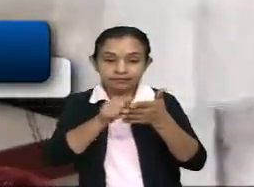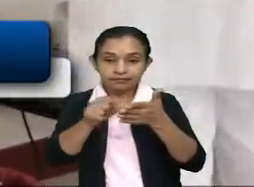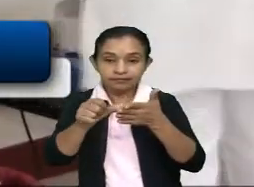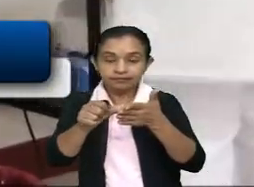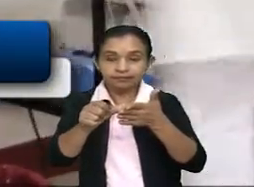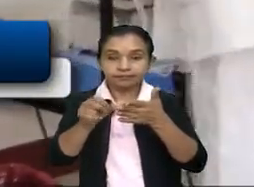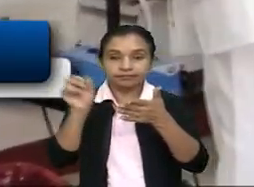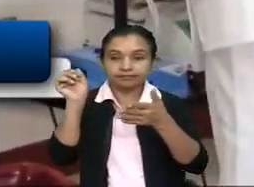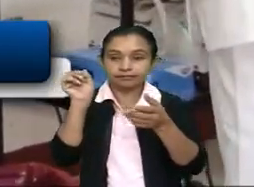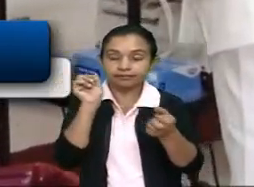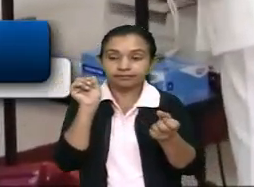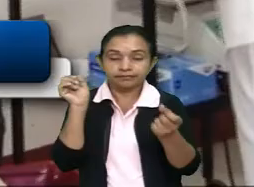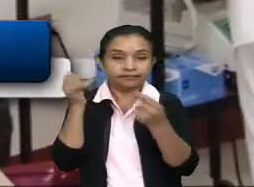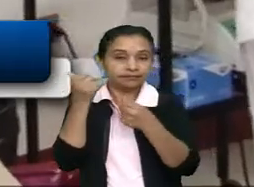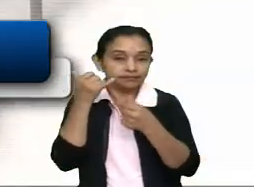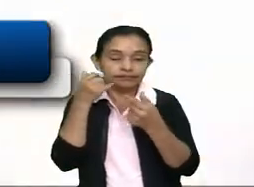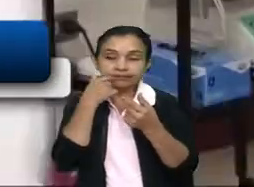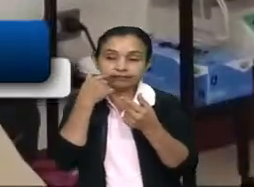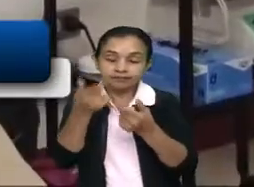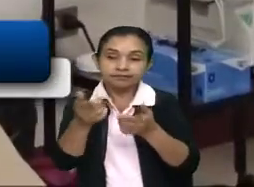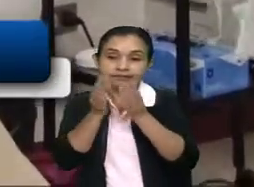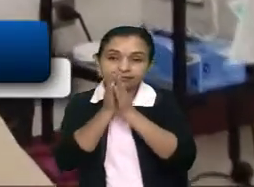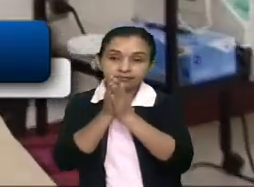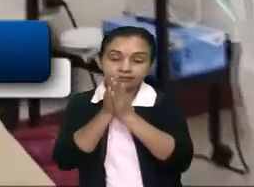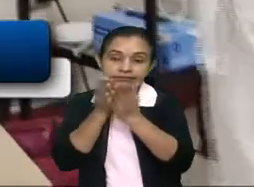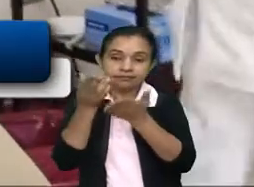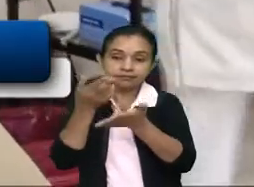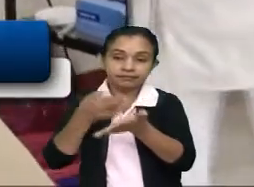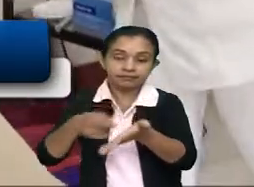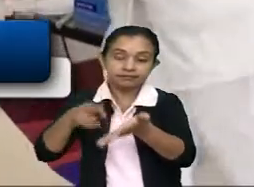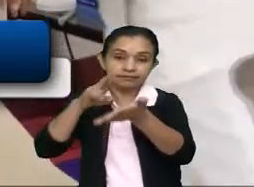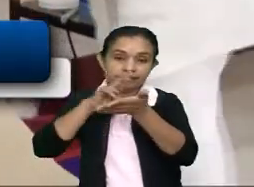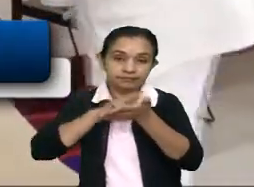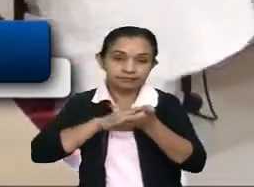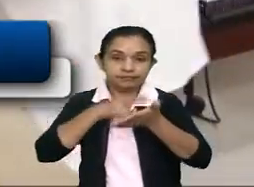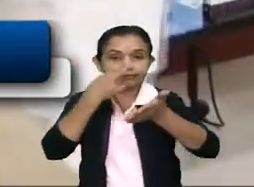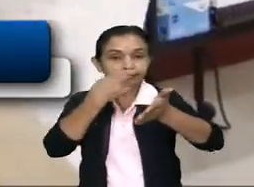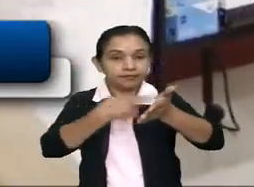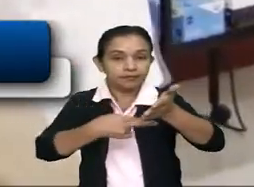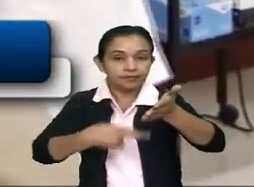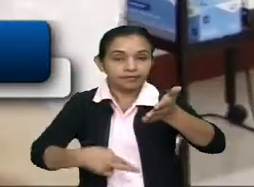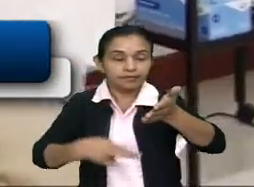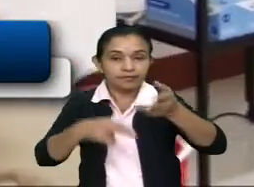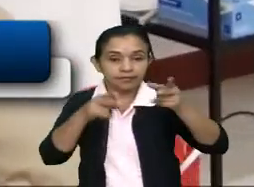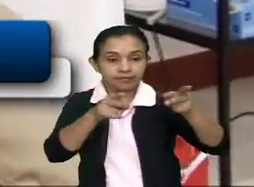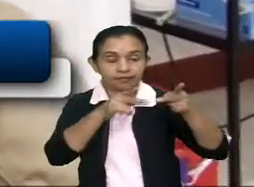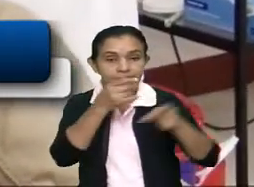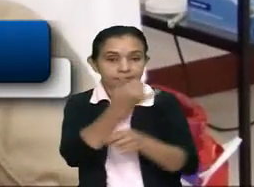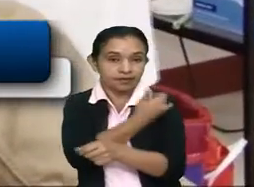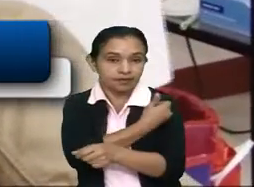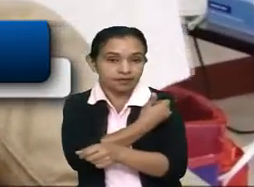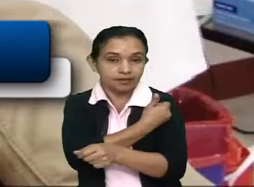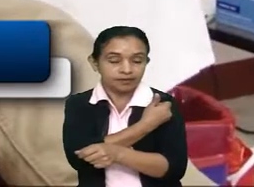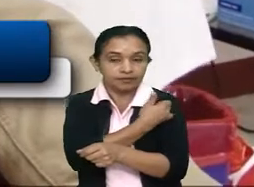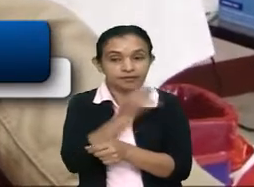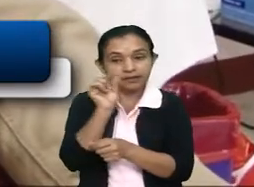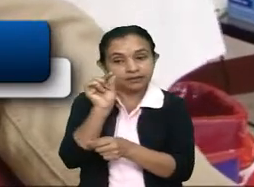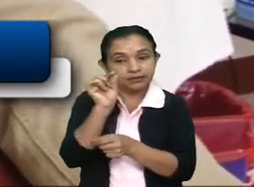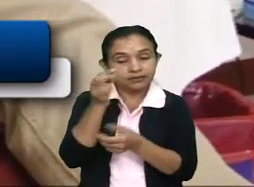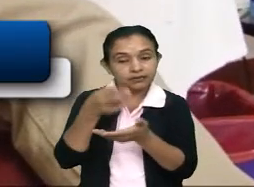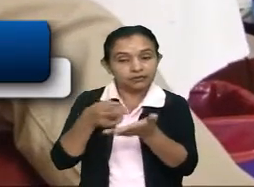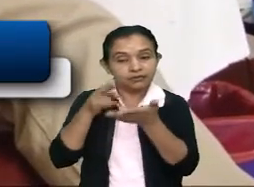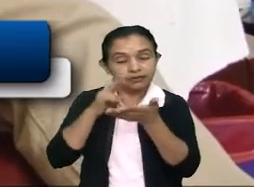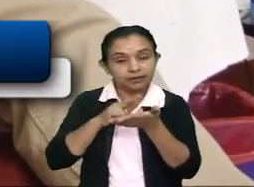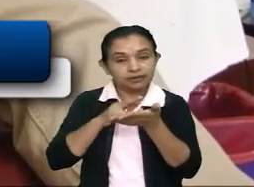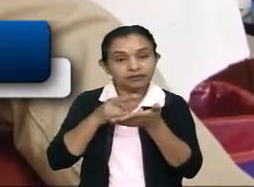llamados vía teléfono ahora pidiéndoles que puedan que colaboren con él con los con los pacientes en hospitales y que de un poquito de su sangre la más